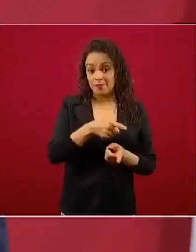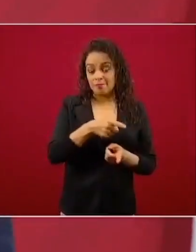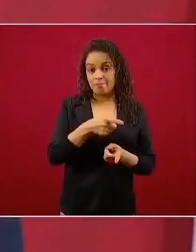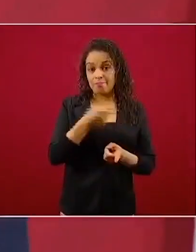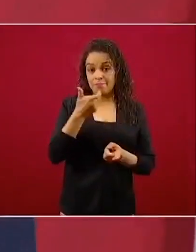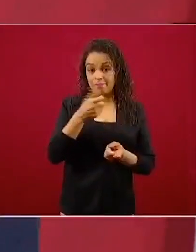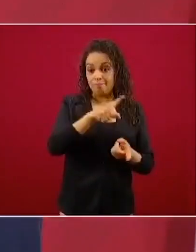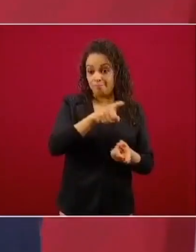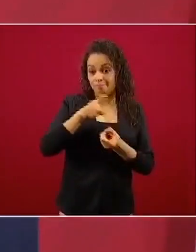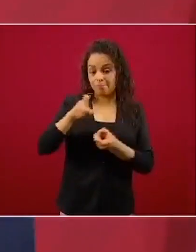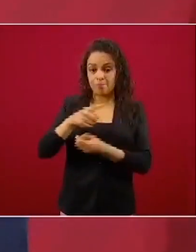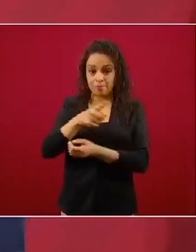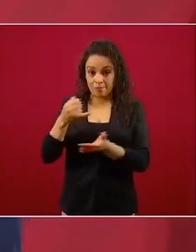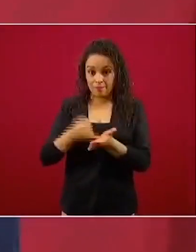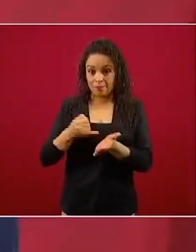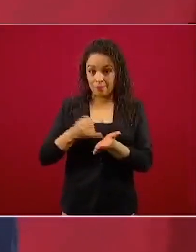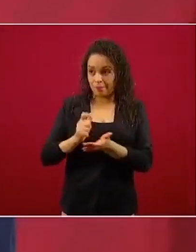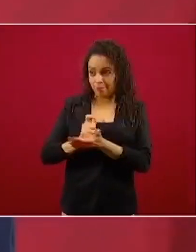recaudación